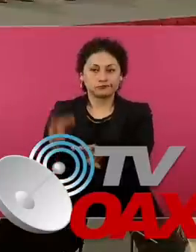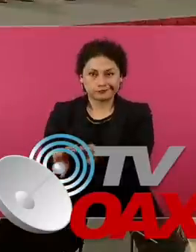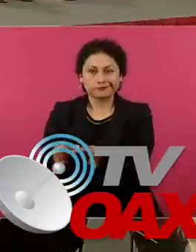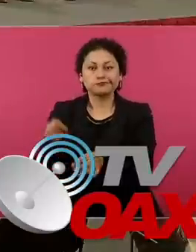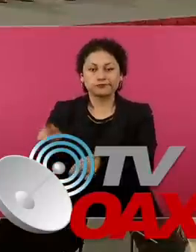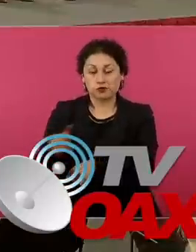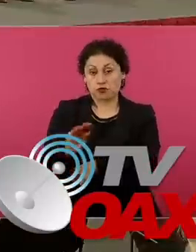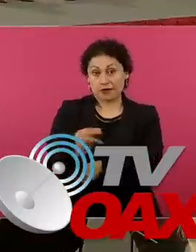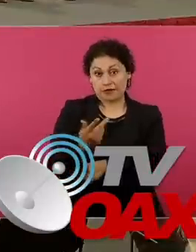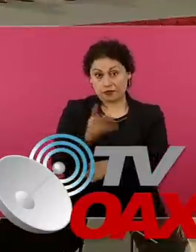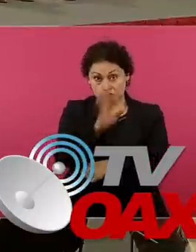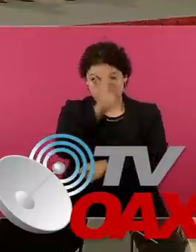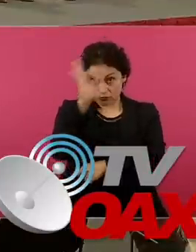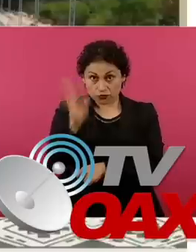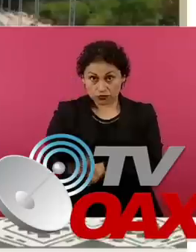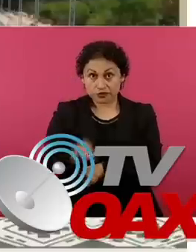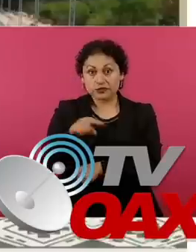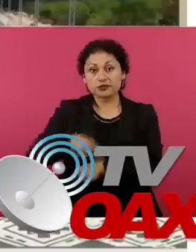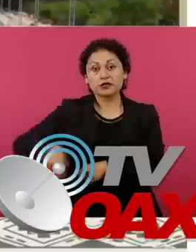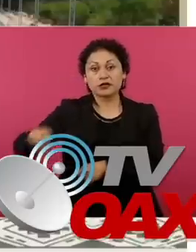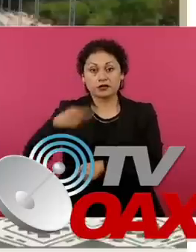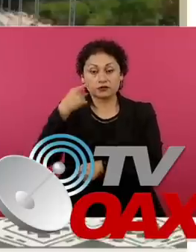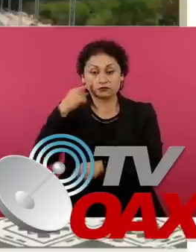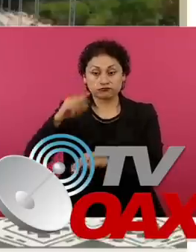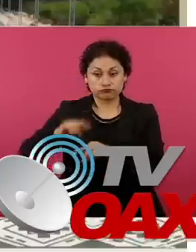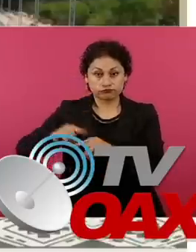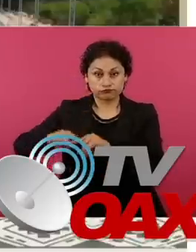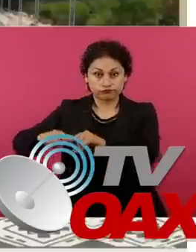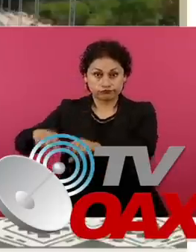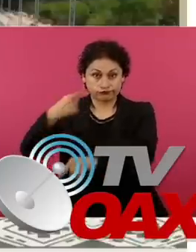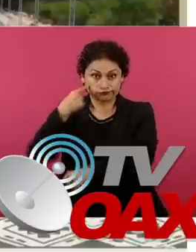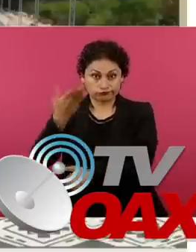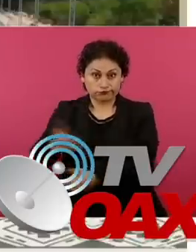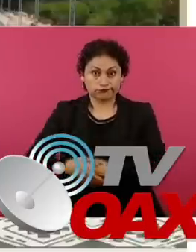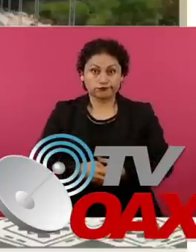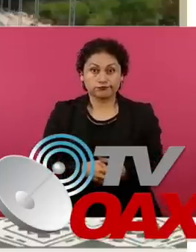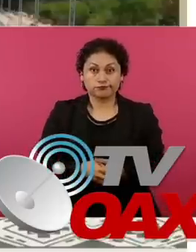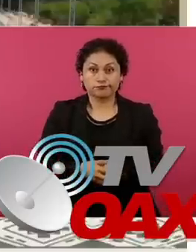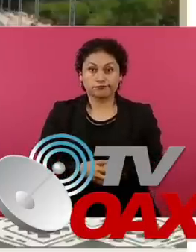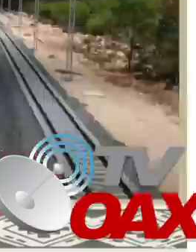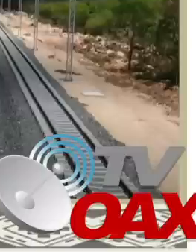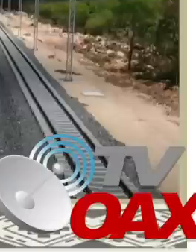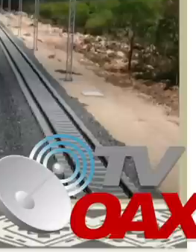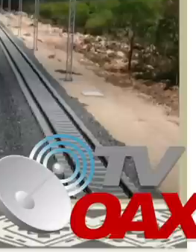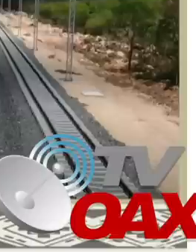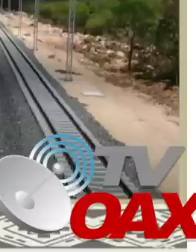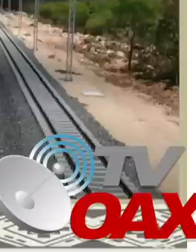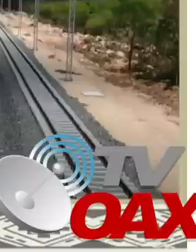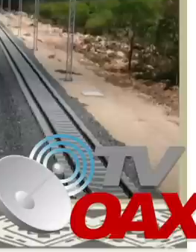el 98% de avance en la colocación de balasto, 96% en la colocación de durmientes,